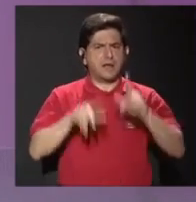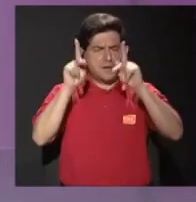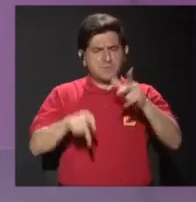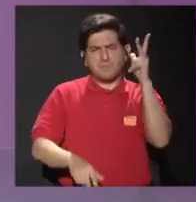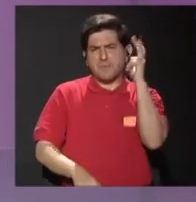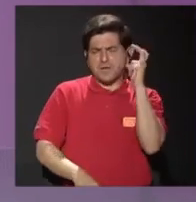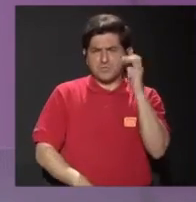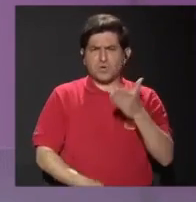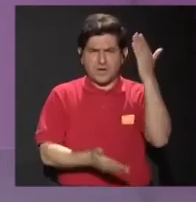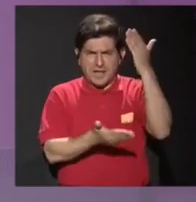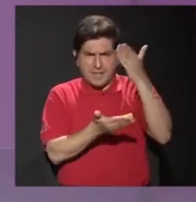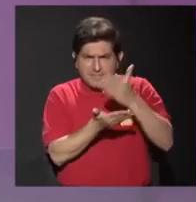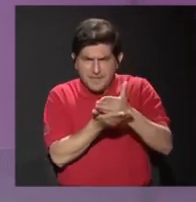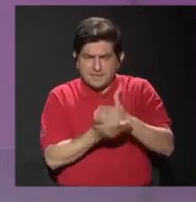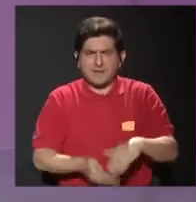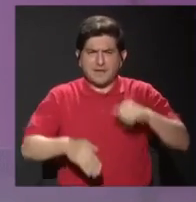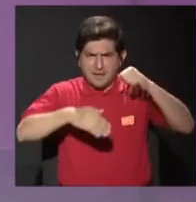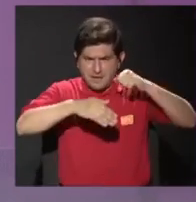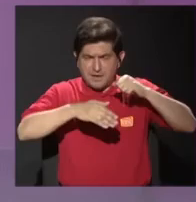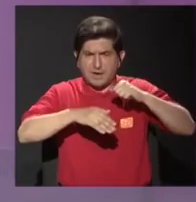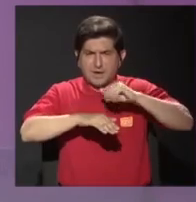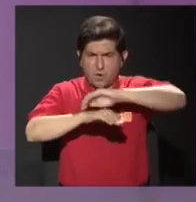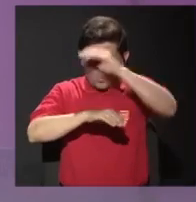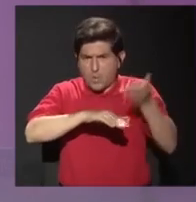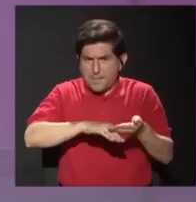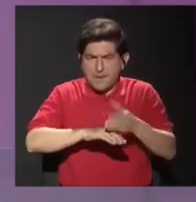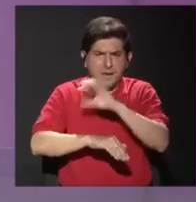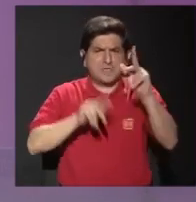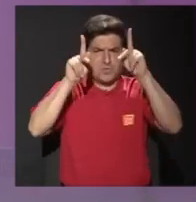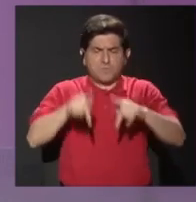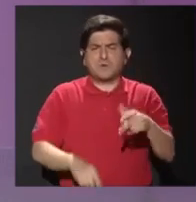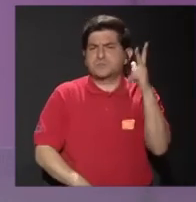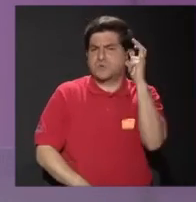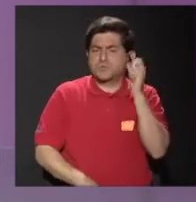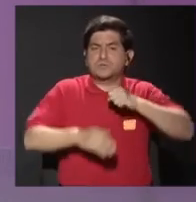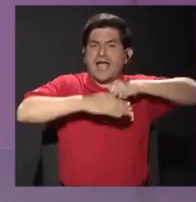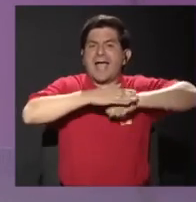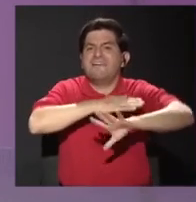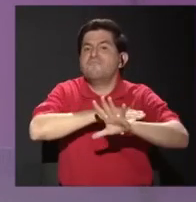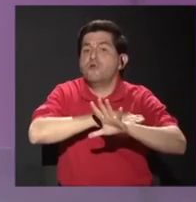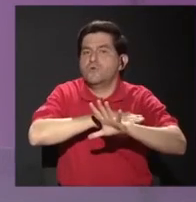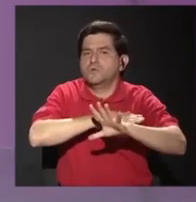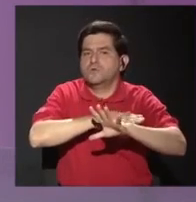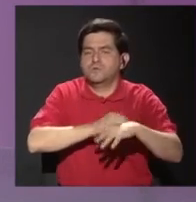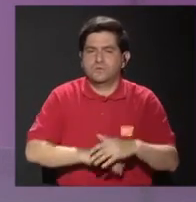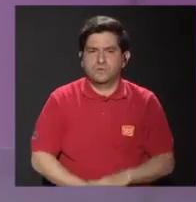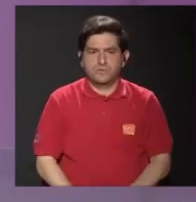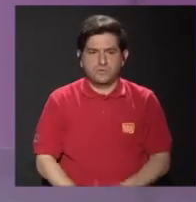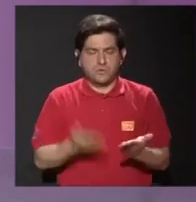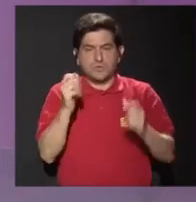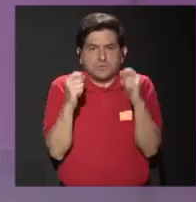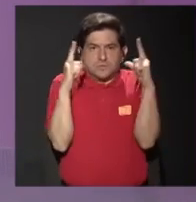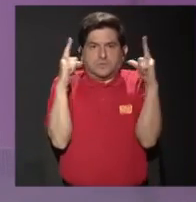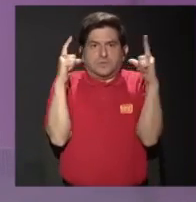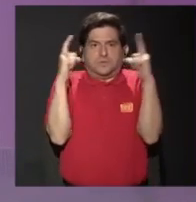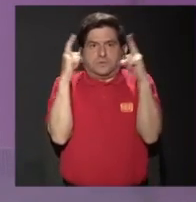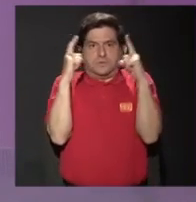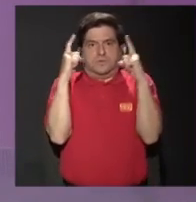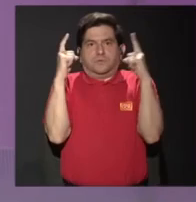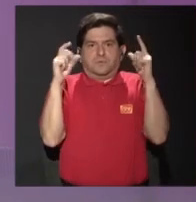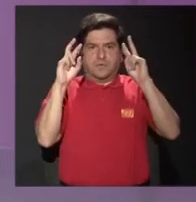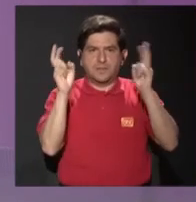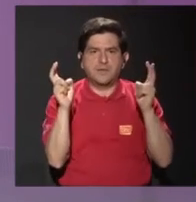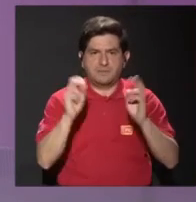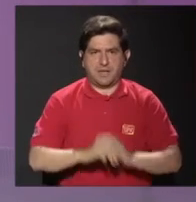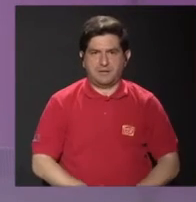gente escucha opción terapéutica del embarazo o cuando la gente escucha la palabra aborto tienden a alarmarse muchísimo sobre